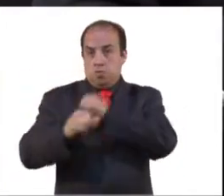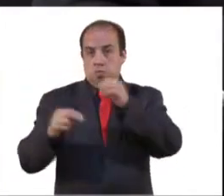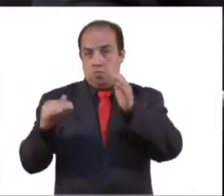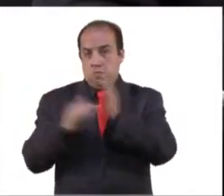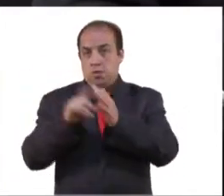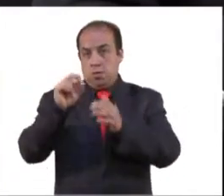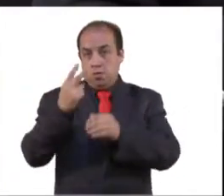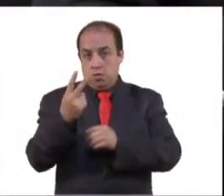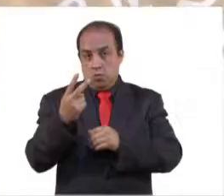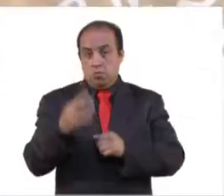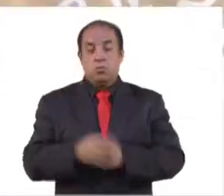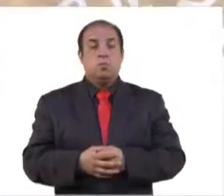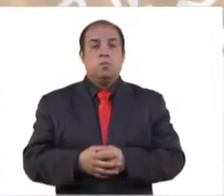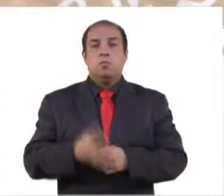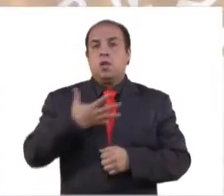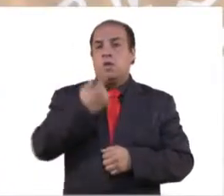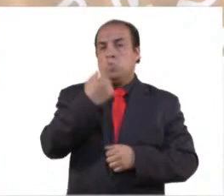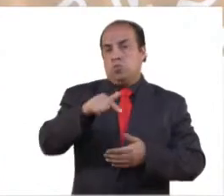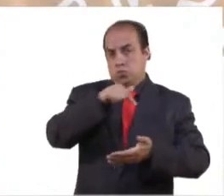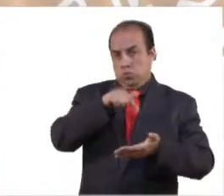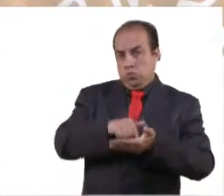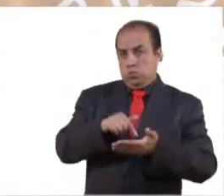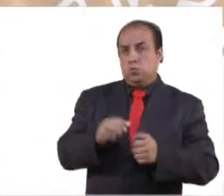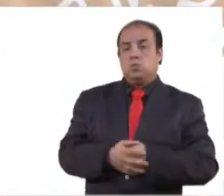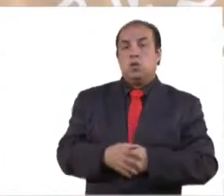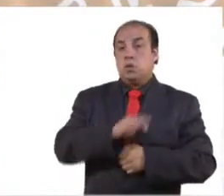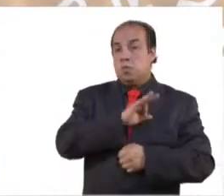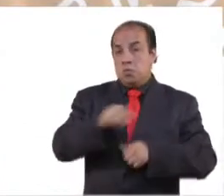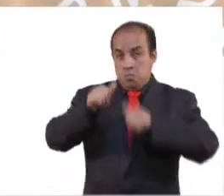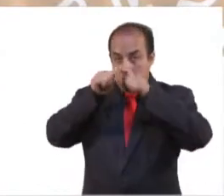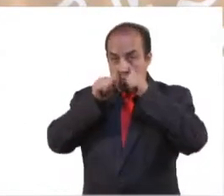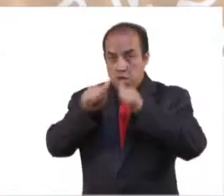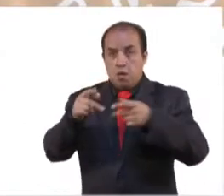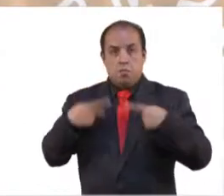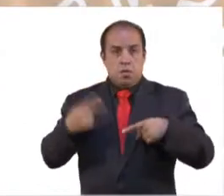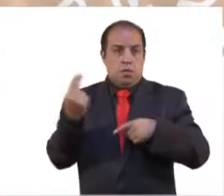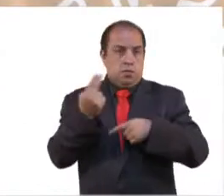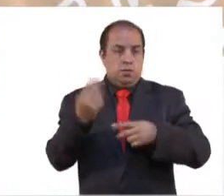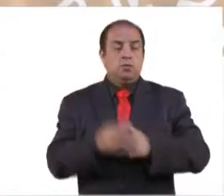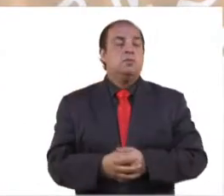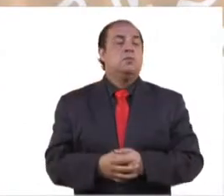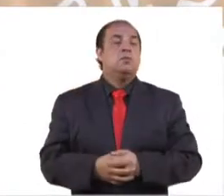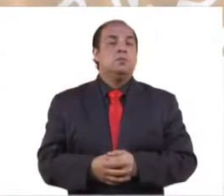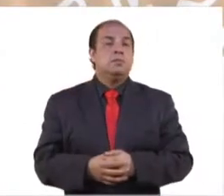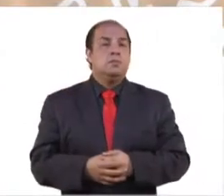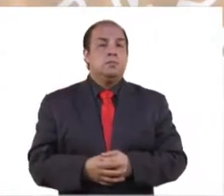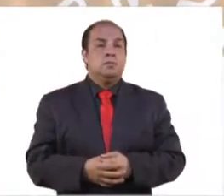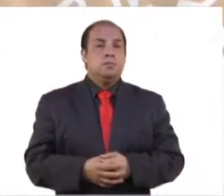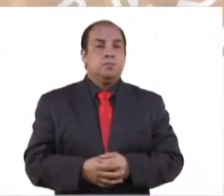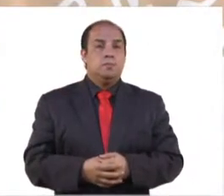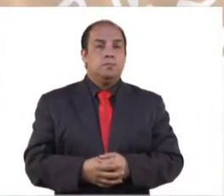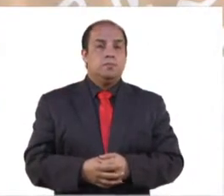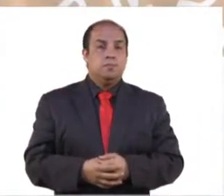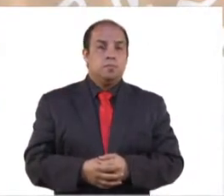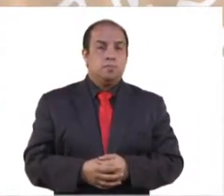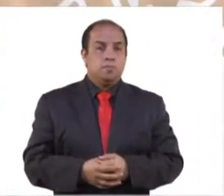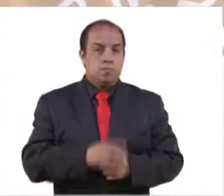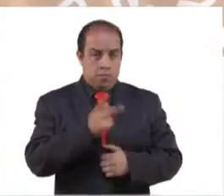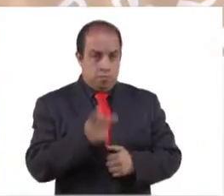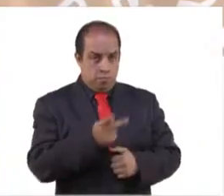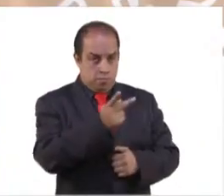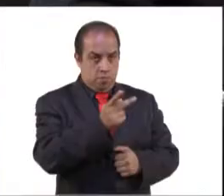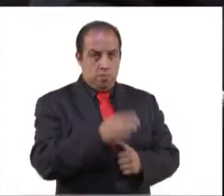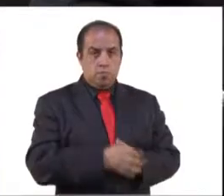quedaría, creo que, una sede para poder atender a quien lo quisiera. Y preguntarle en ese sentido, no sé, sé que es